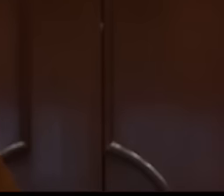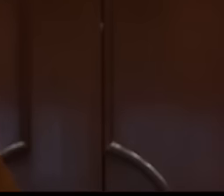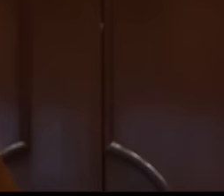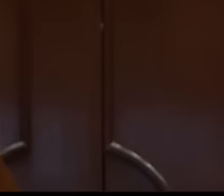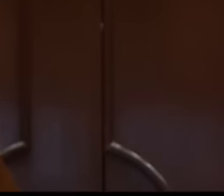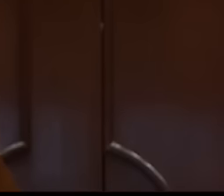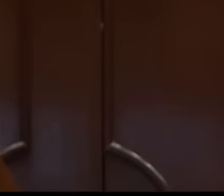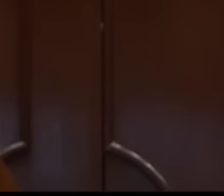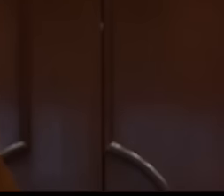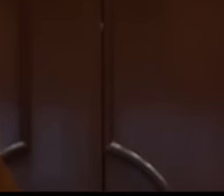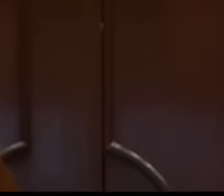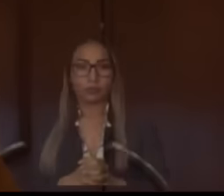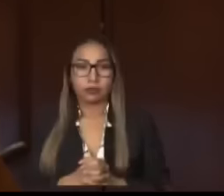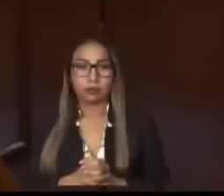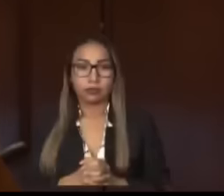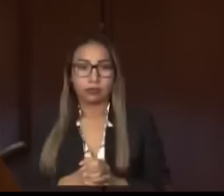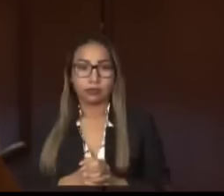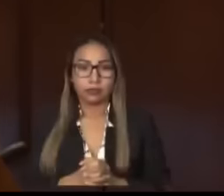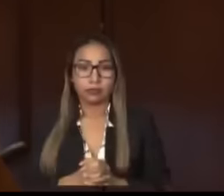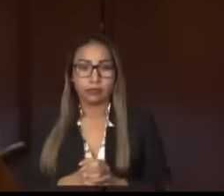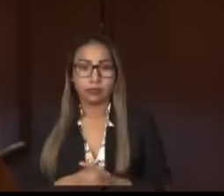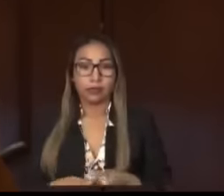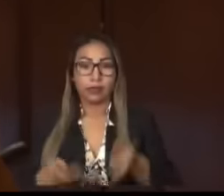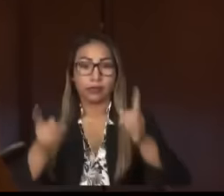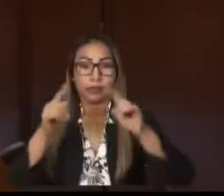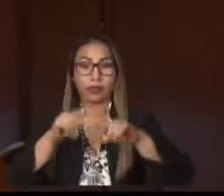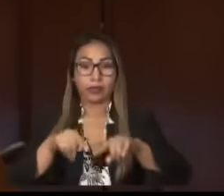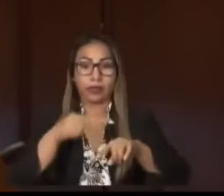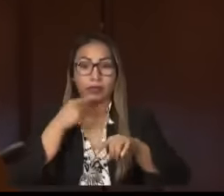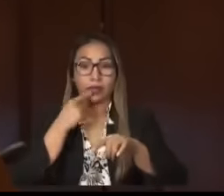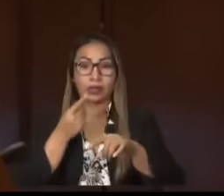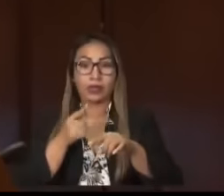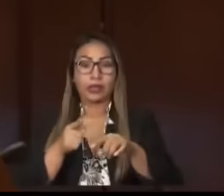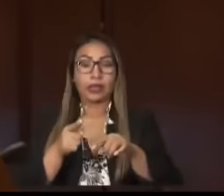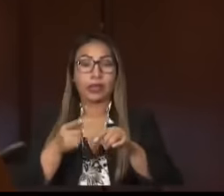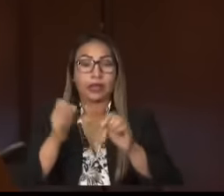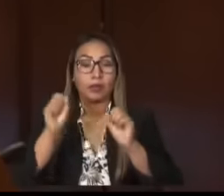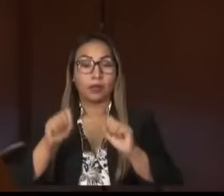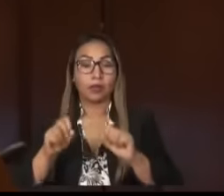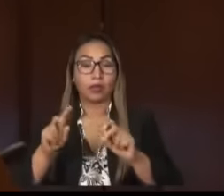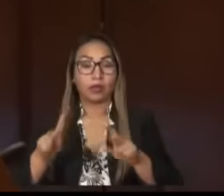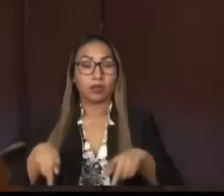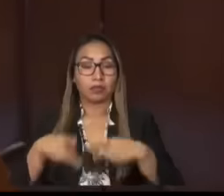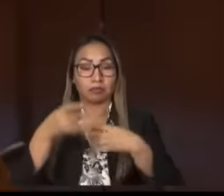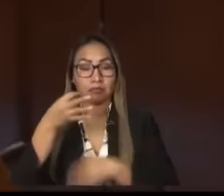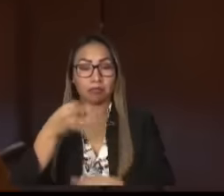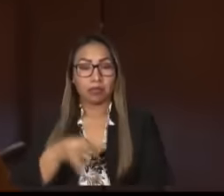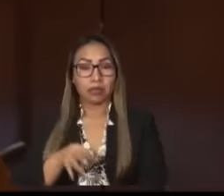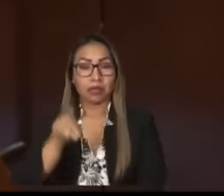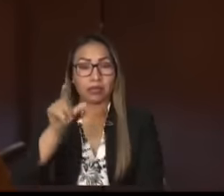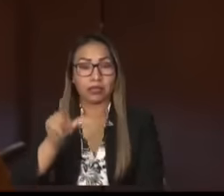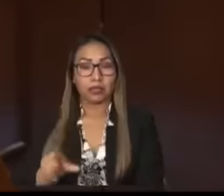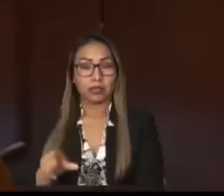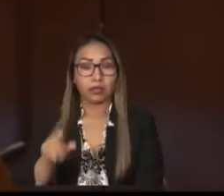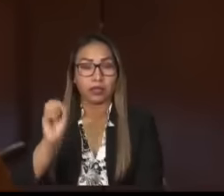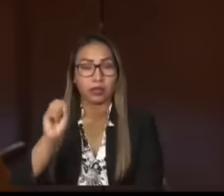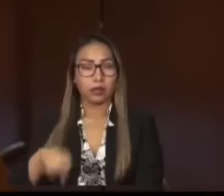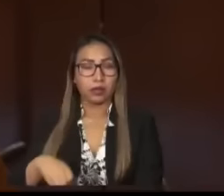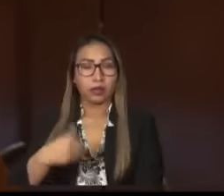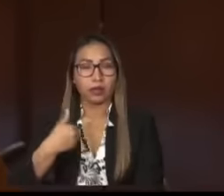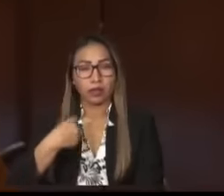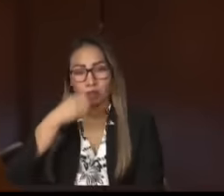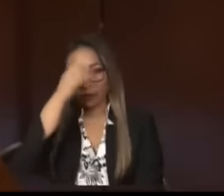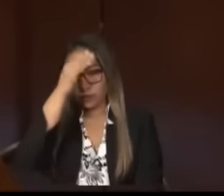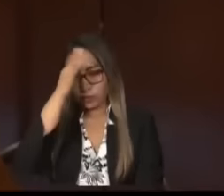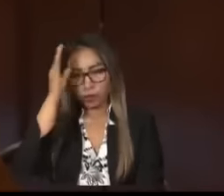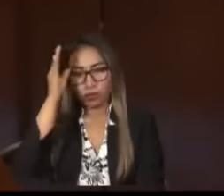ahí debe ser un individuo que tenga calidad humana, debe ser un individuo que conozca